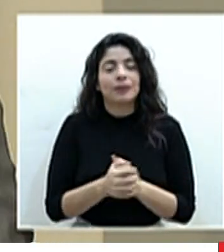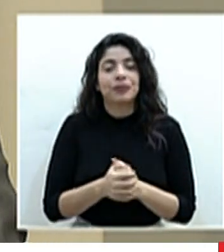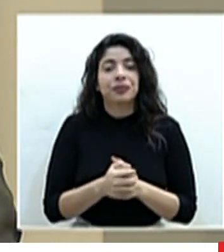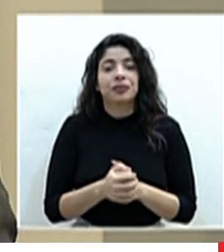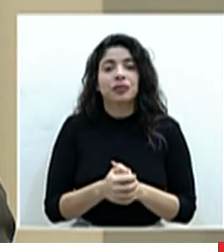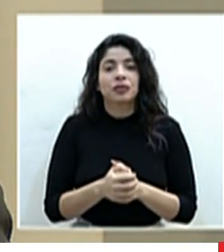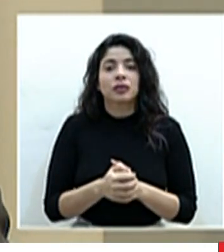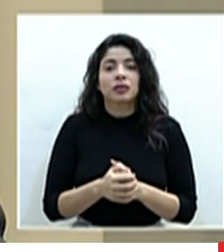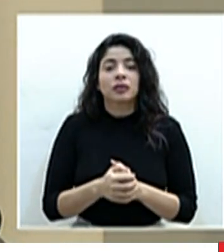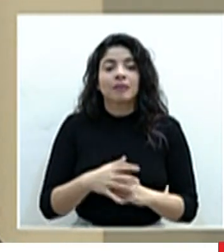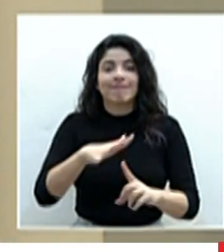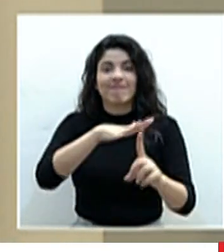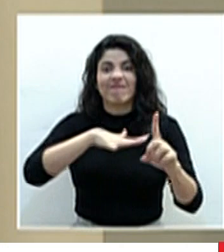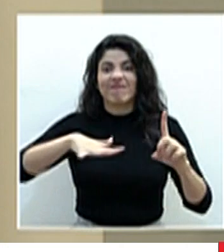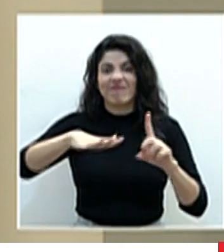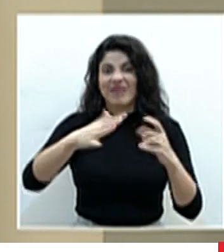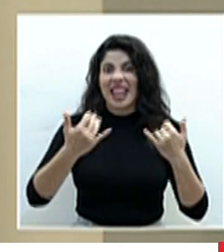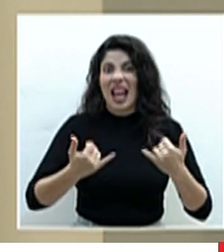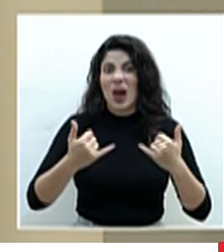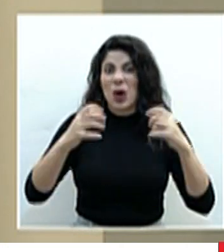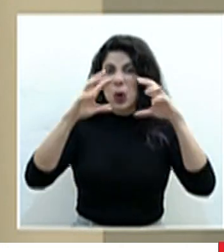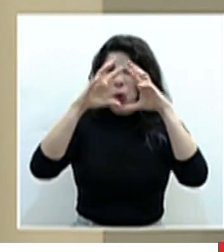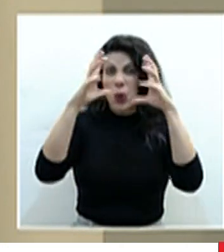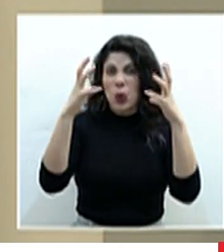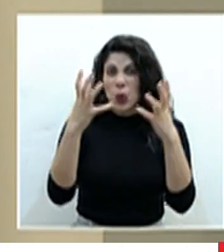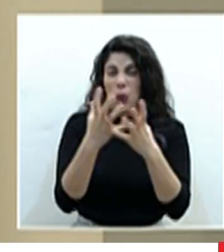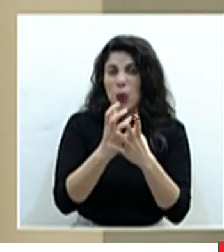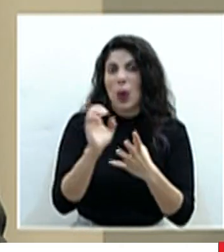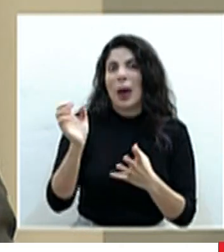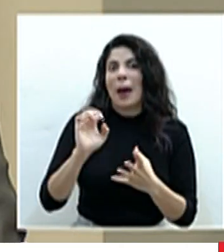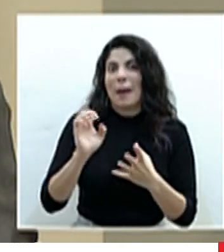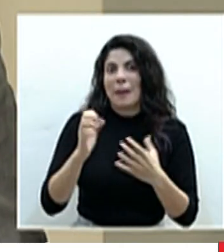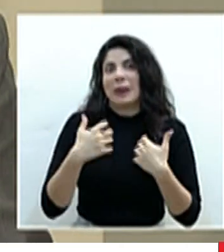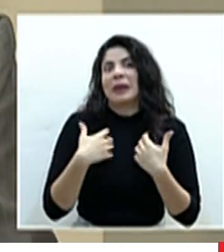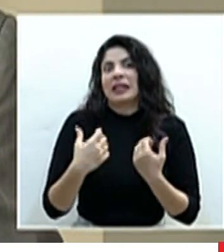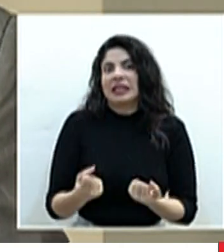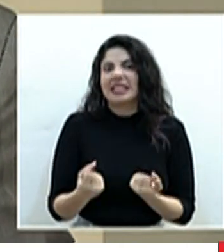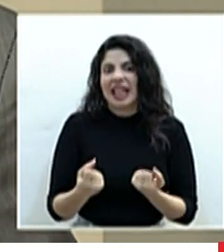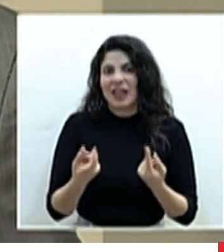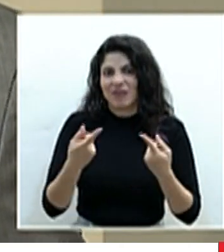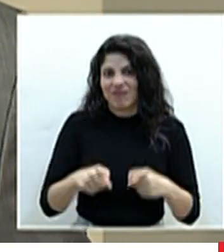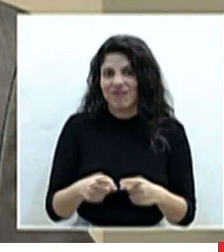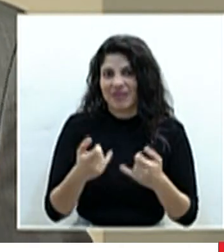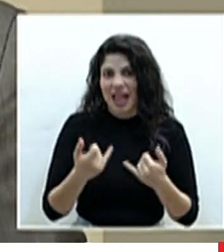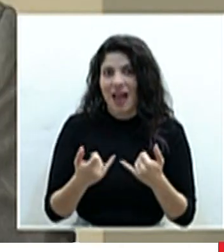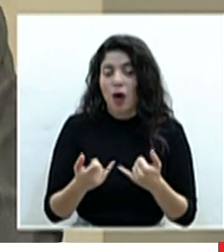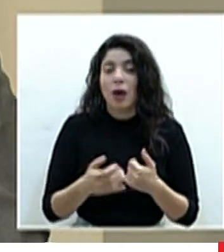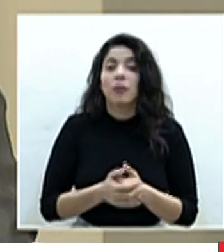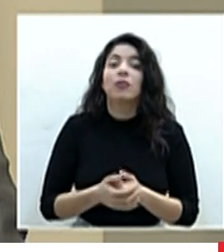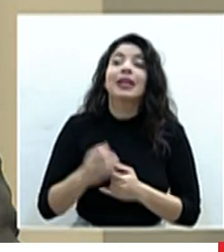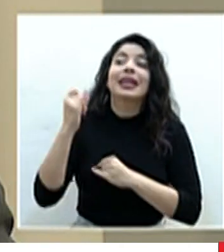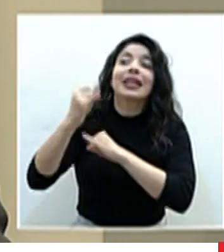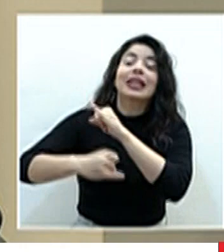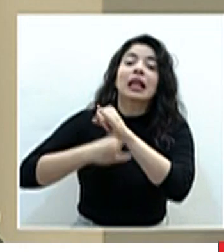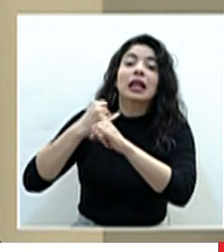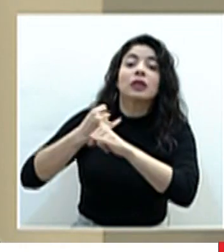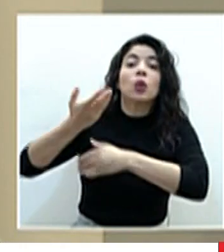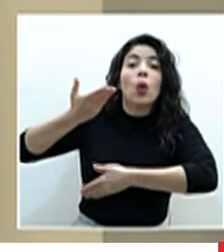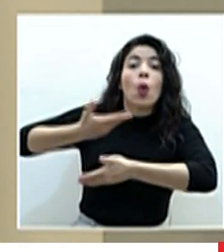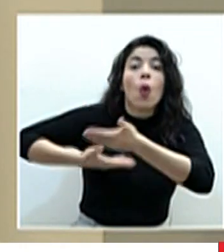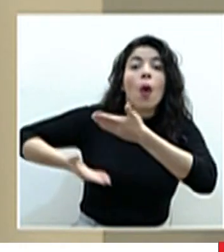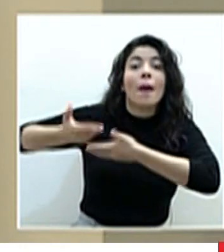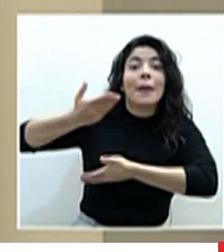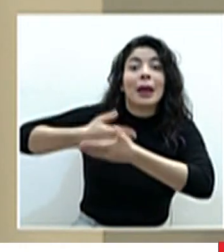contexto de la emergencia mundial sanitaria que estamos viviendo, la cooperación internacional